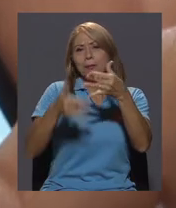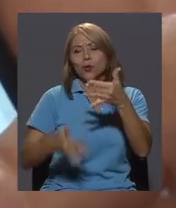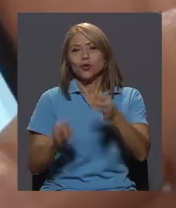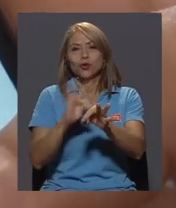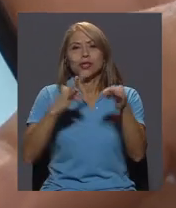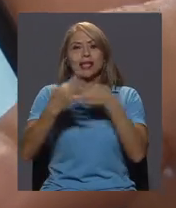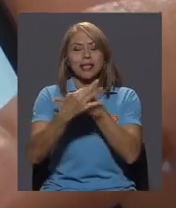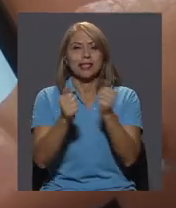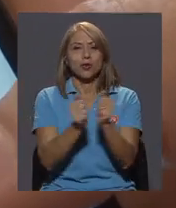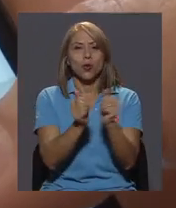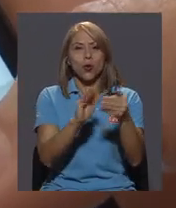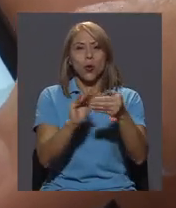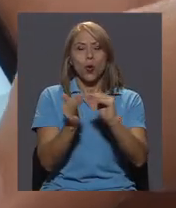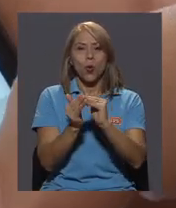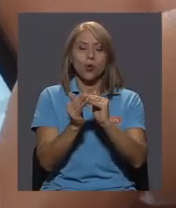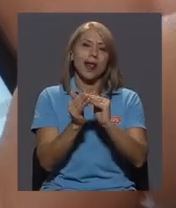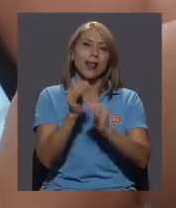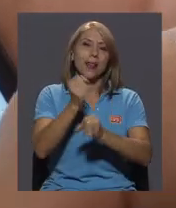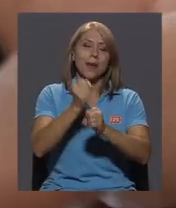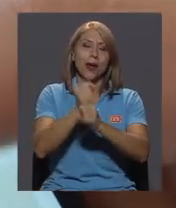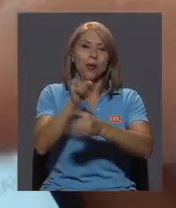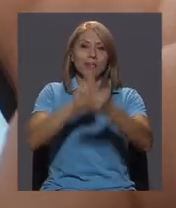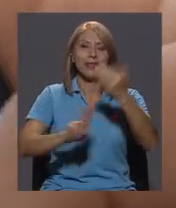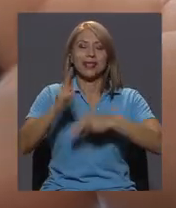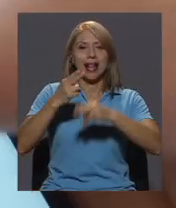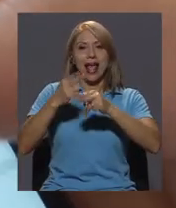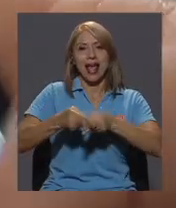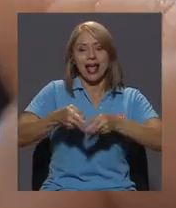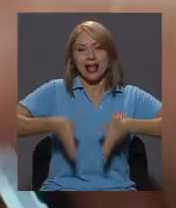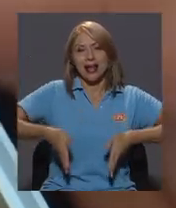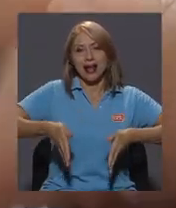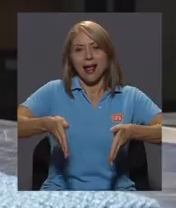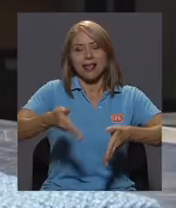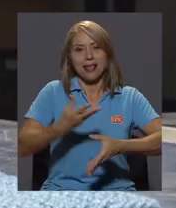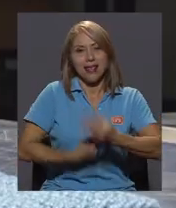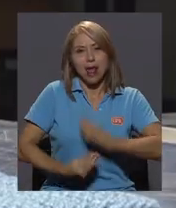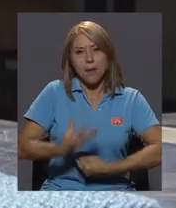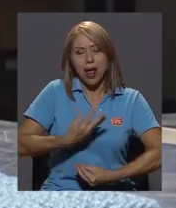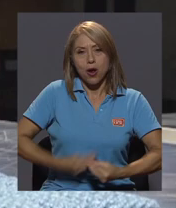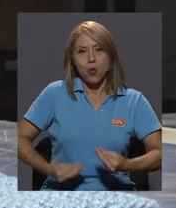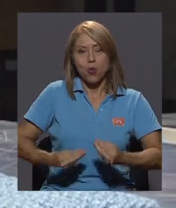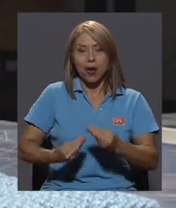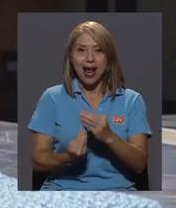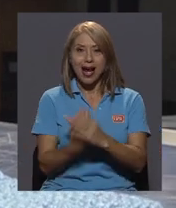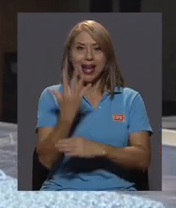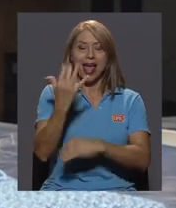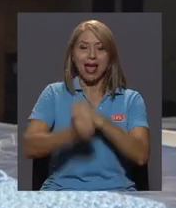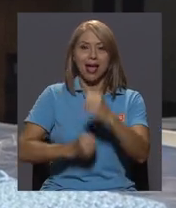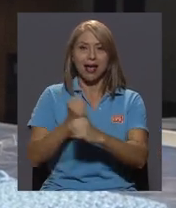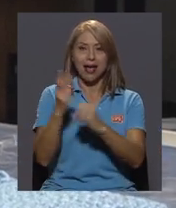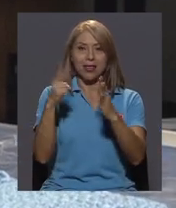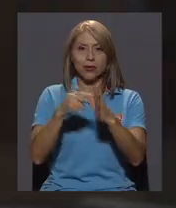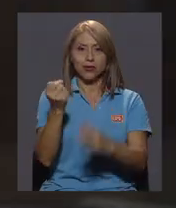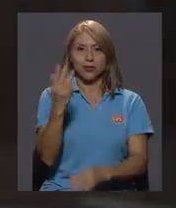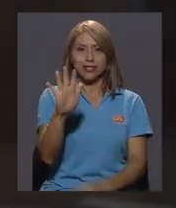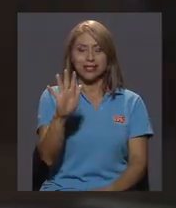impartidos mediante el trabajo comunal universitario llamado Calle de la Amargura, creado en el año